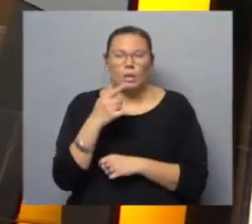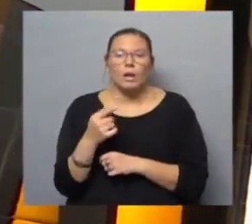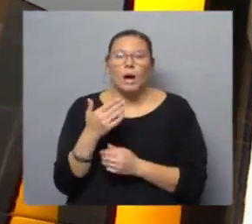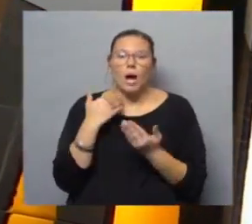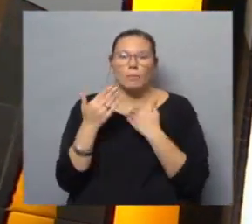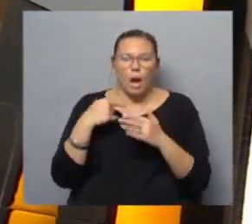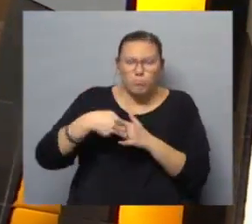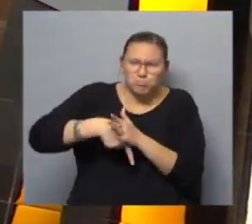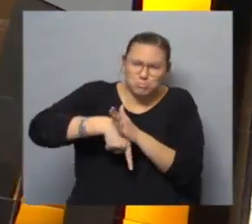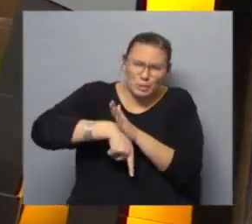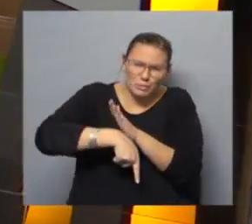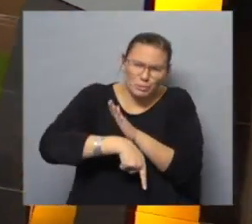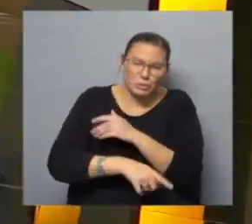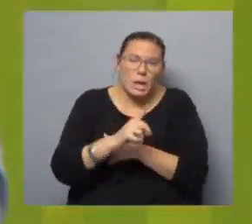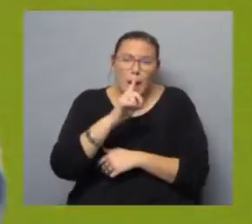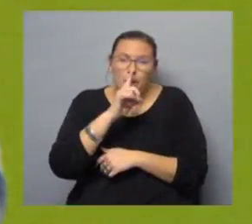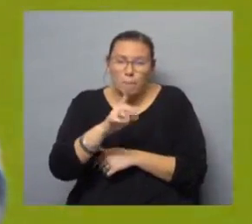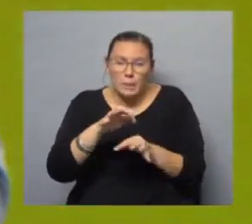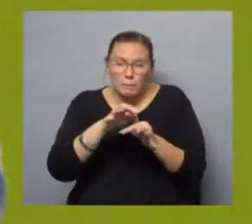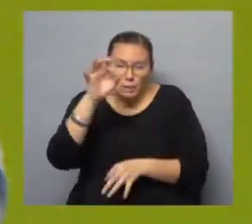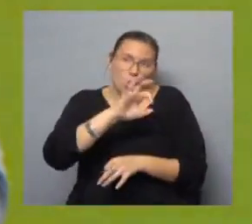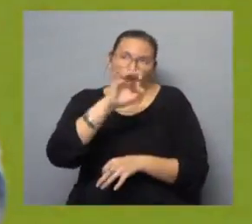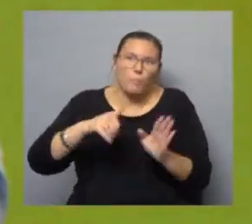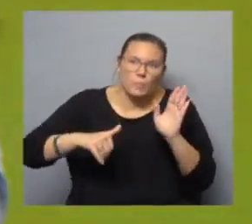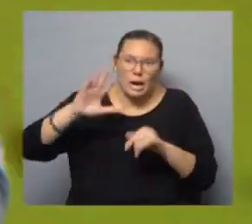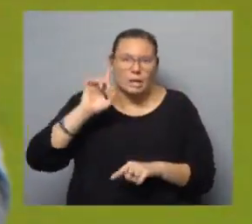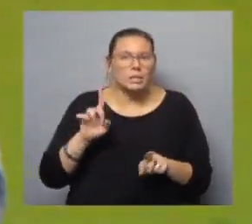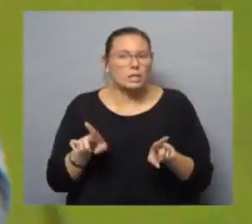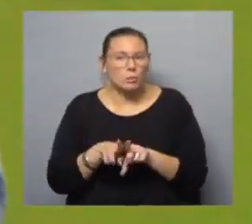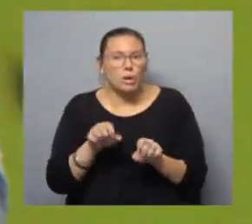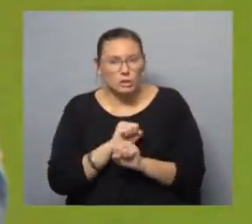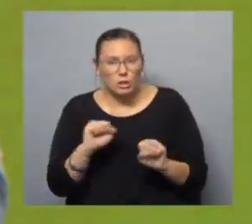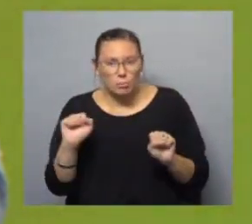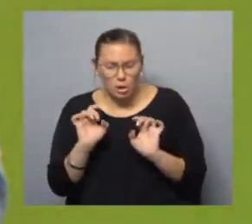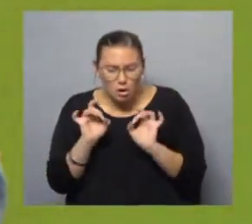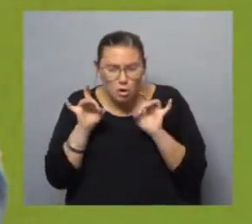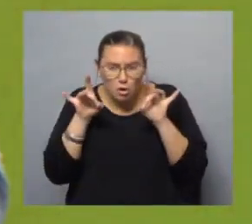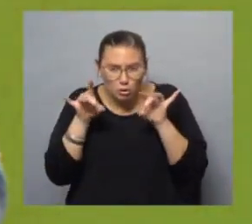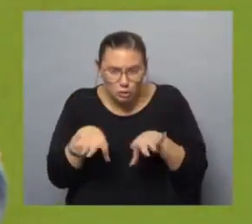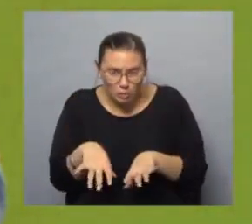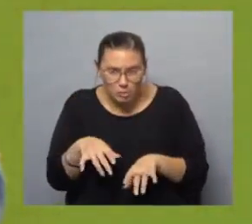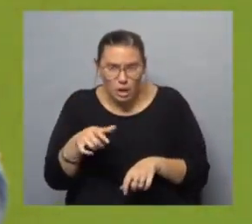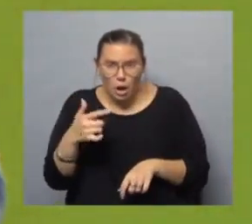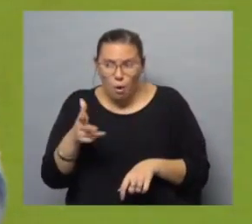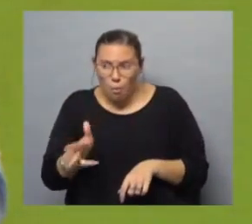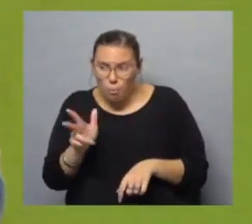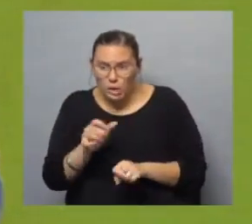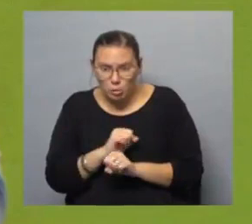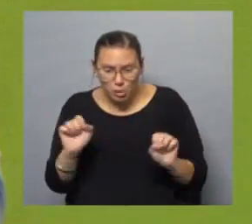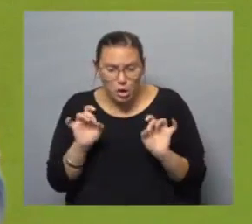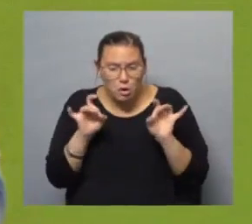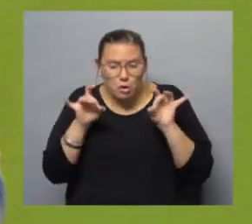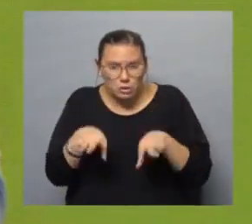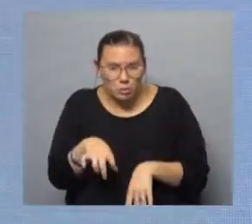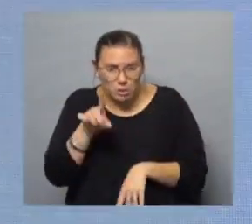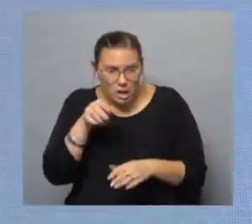de profundidades de 1000 metros y en algún caso más. ¿Aún así podemos contaminar, la actividad humana puede terminar contaminando el